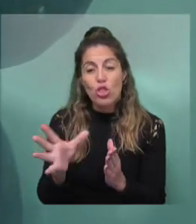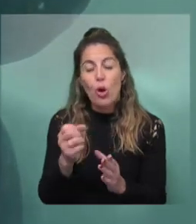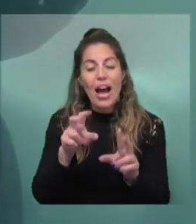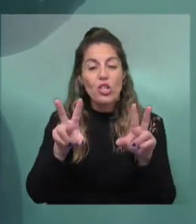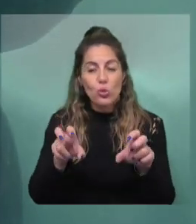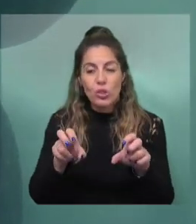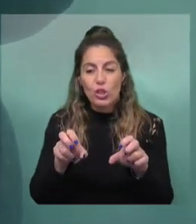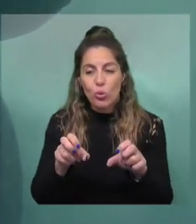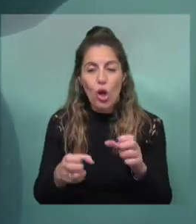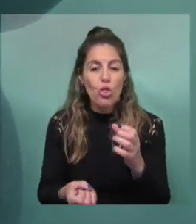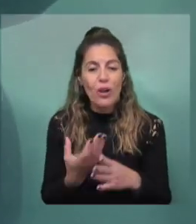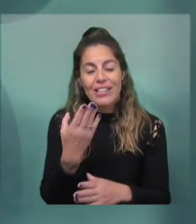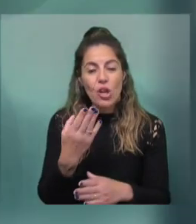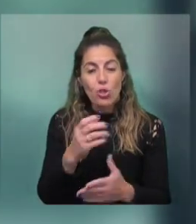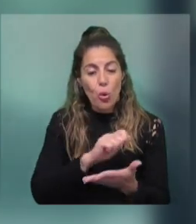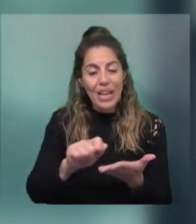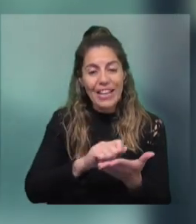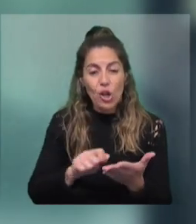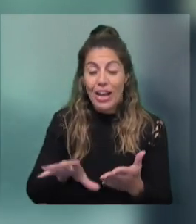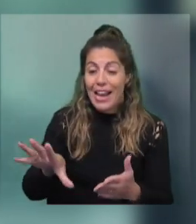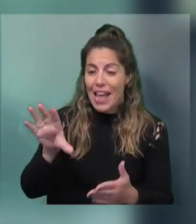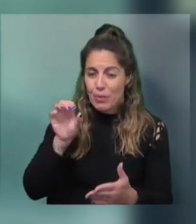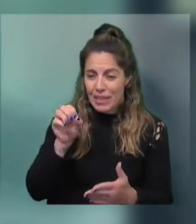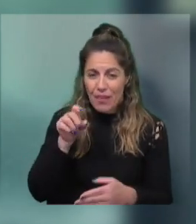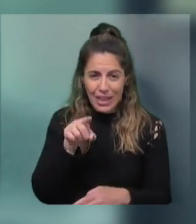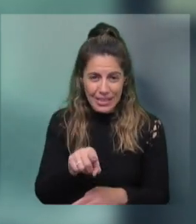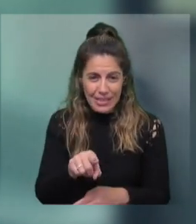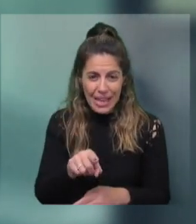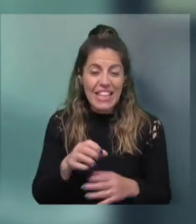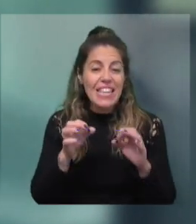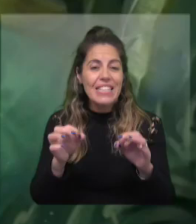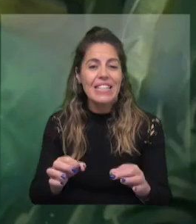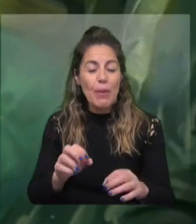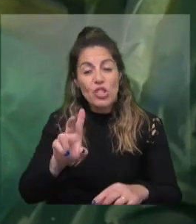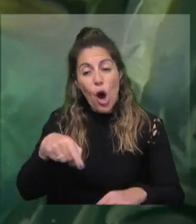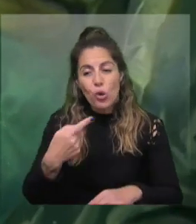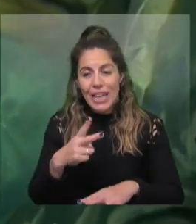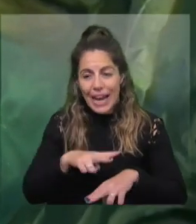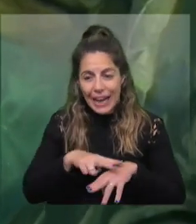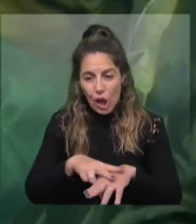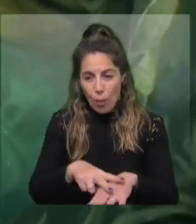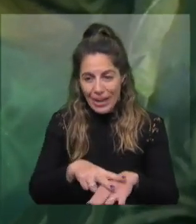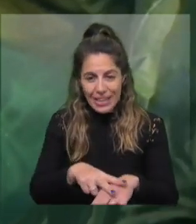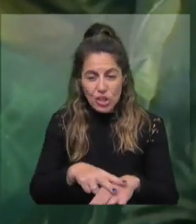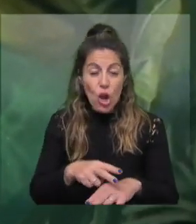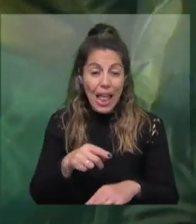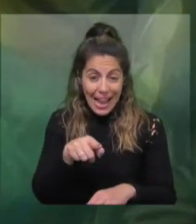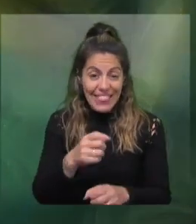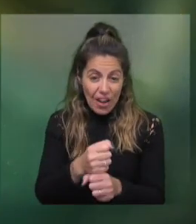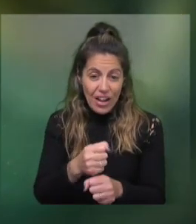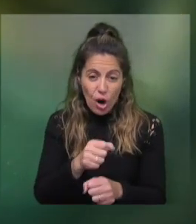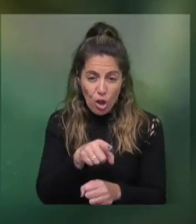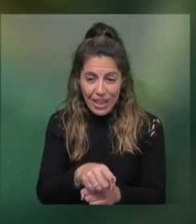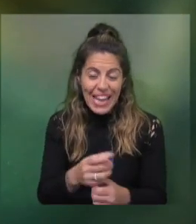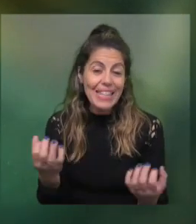creación de un escritor que admiraba, H.P. Lovecraft. Y así llegamos a otra recomendación, la obra de Lovecraft, y en particular